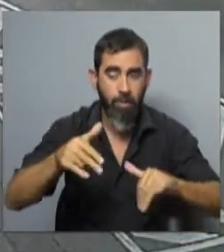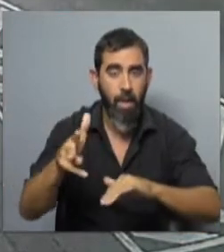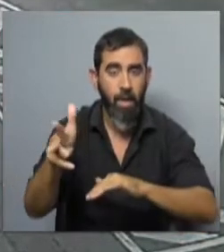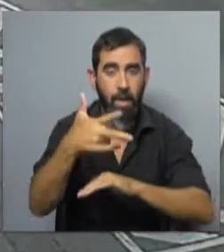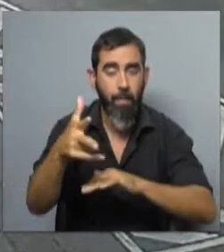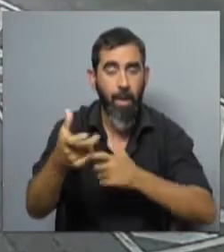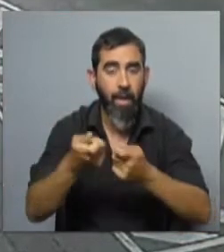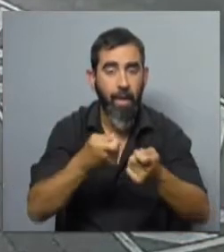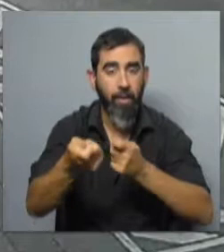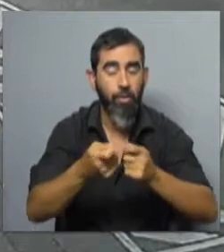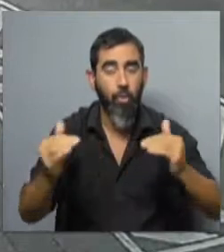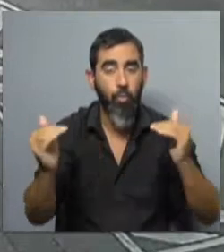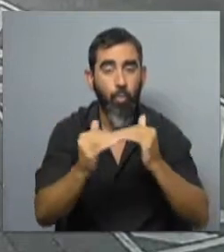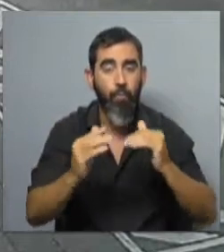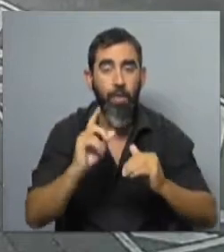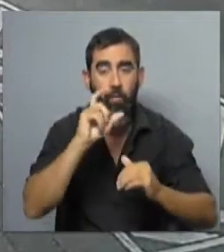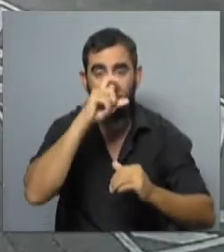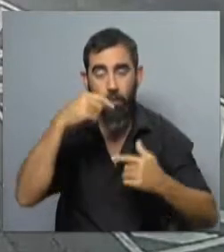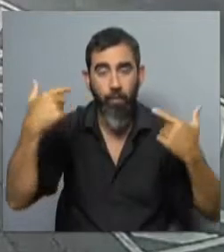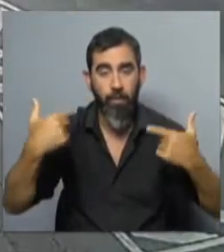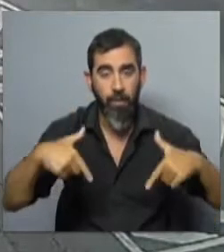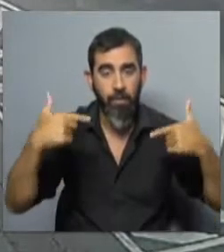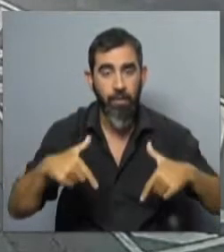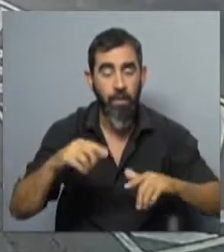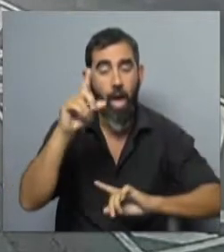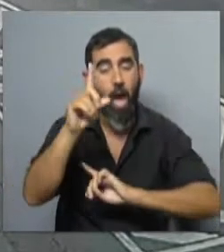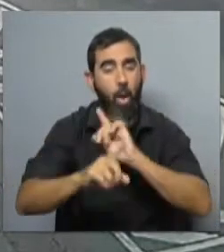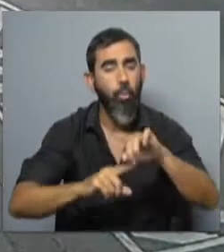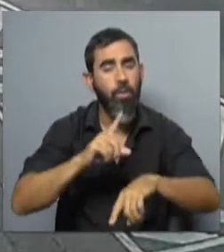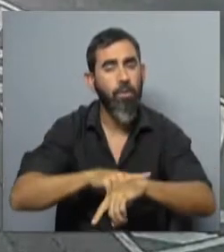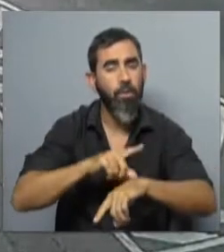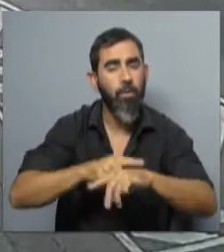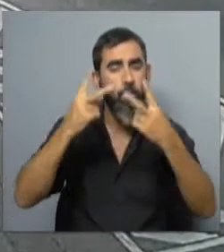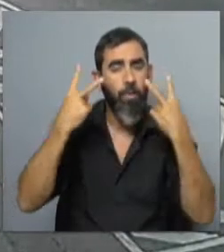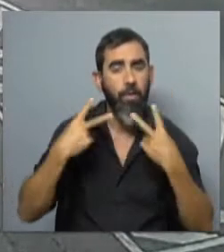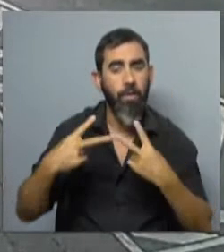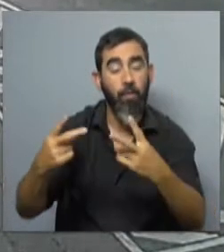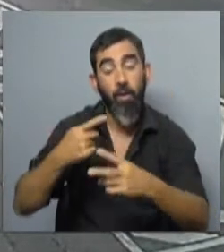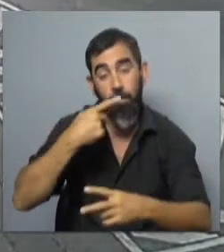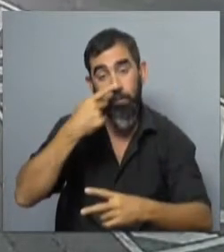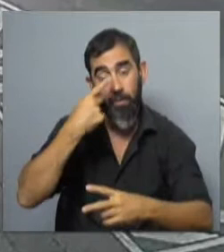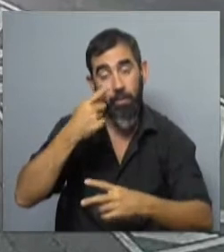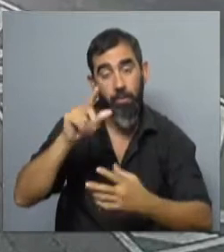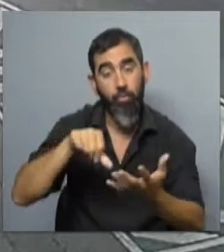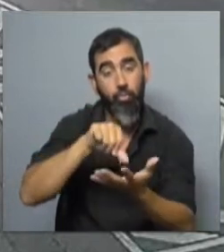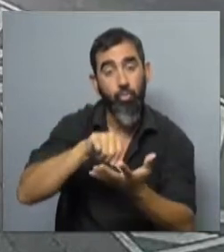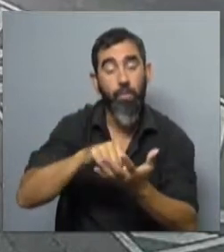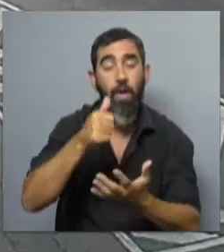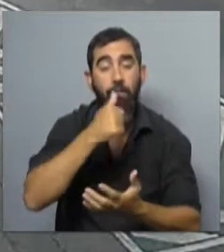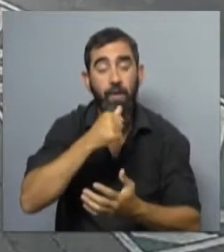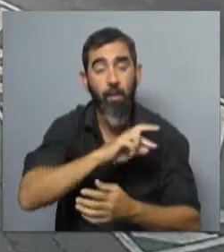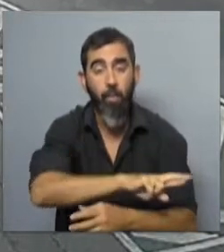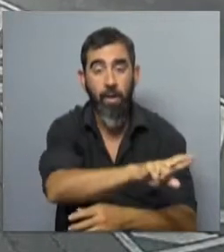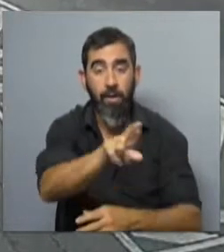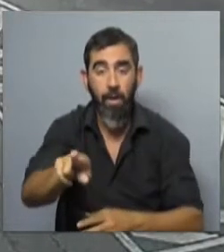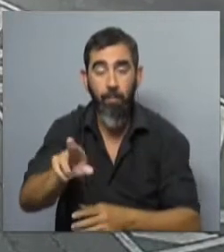Centro de Gestión de Movilidad de la Intendencia de Montevideo. Atención a algunos tiempos de viaje hasta ahora, interesante, desde la Ciudad Vieja por la